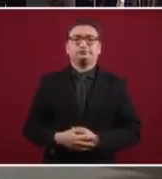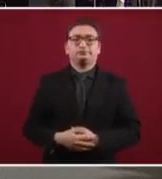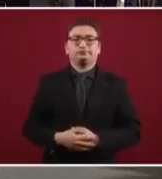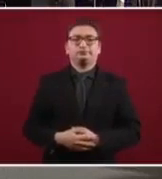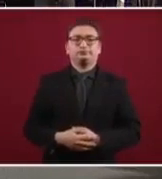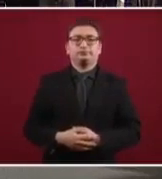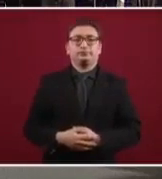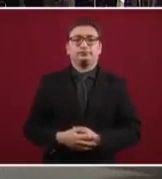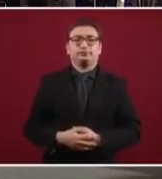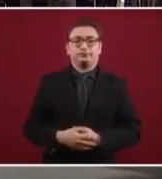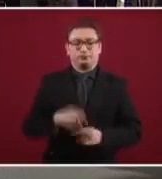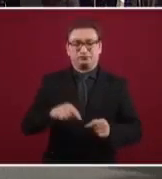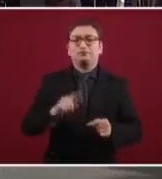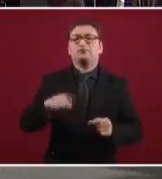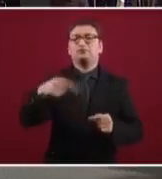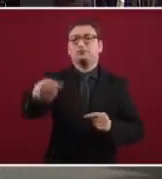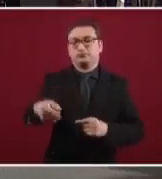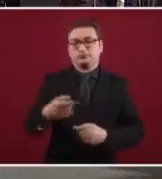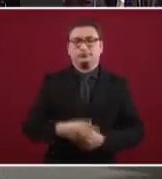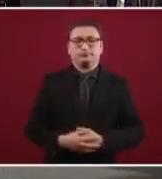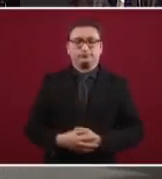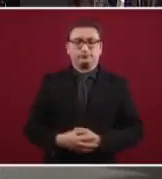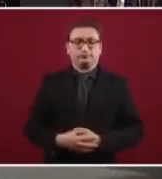Para irnos atrás.